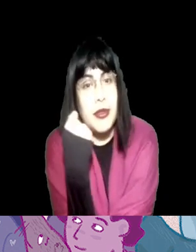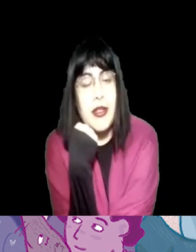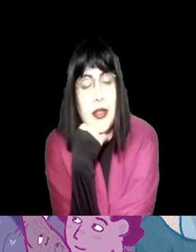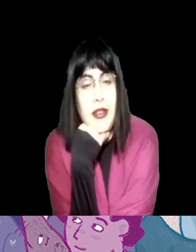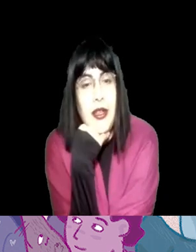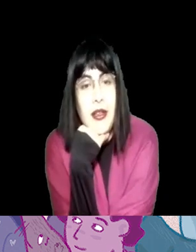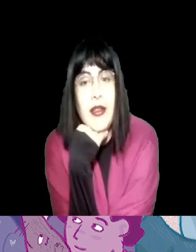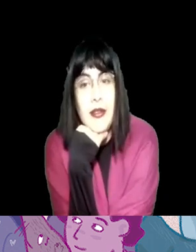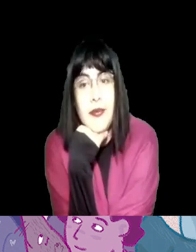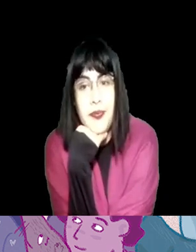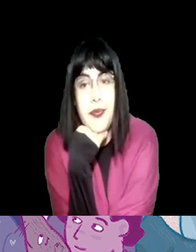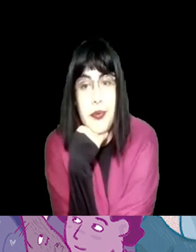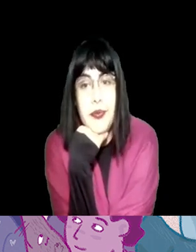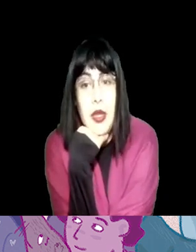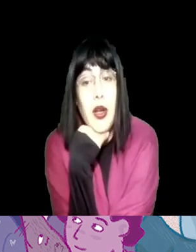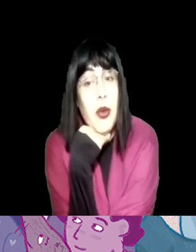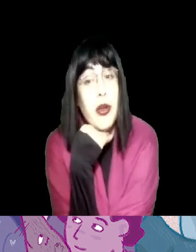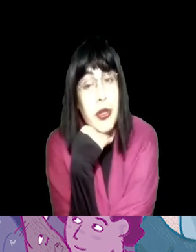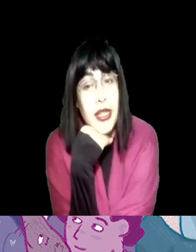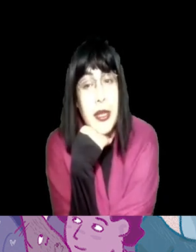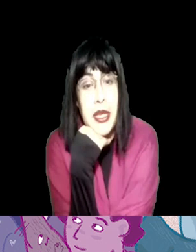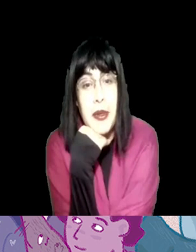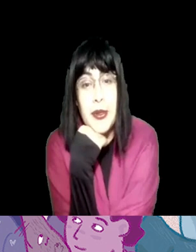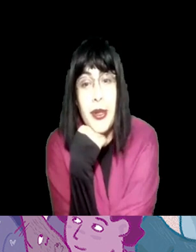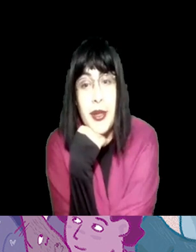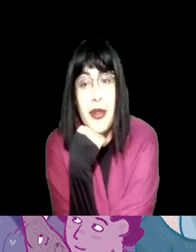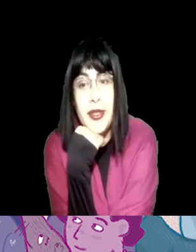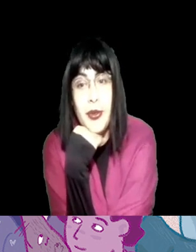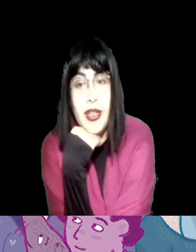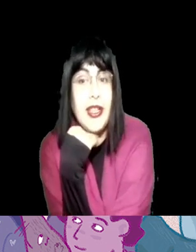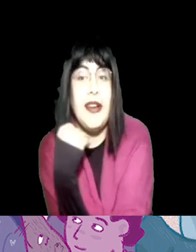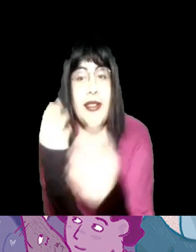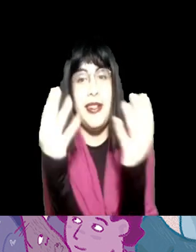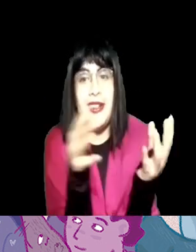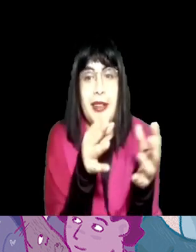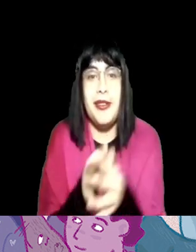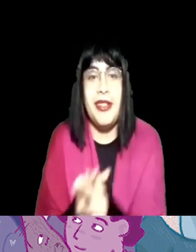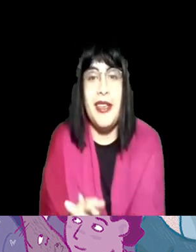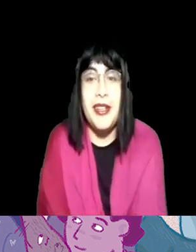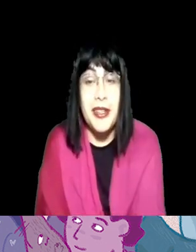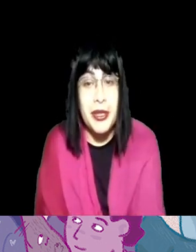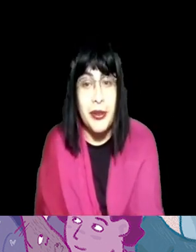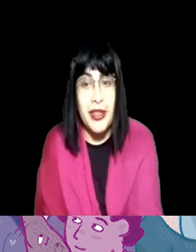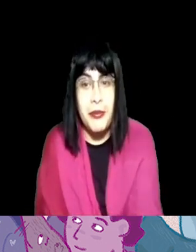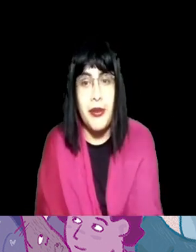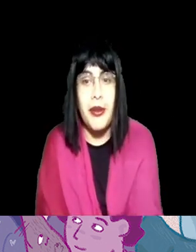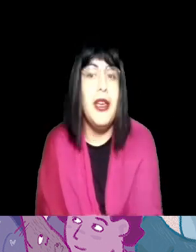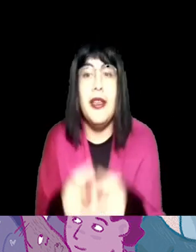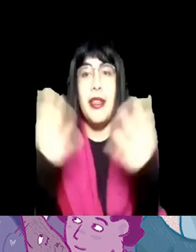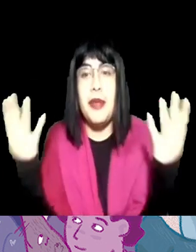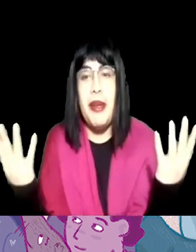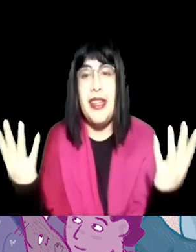tenemos representatividad. Como algo importante también que pasó en 2021, que claro, en este caso no tiene que ver directamente con OTD,